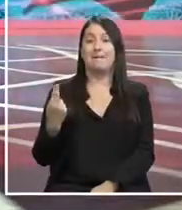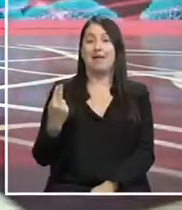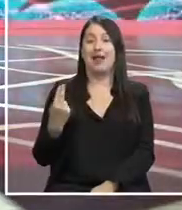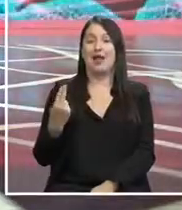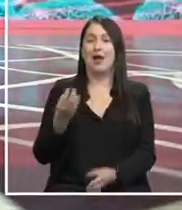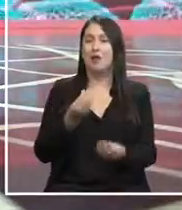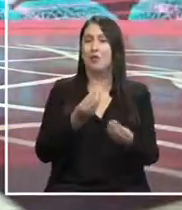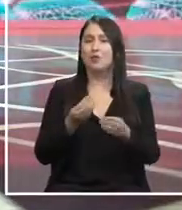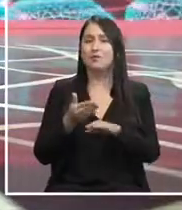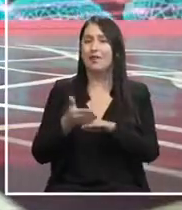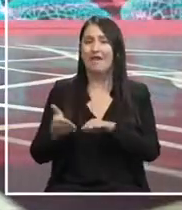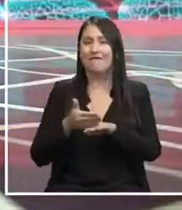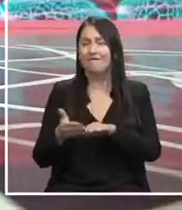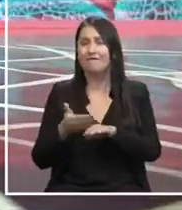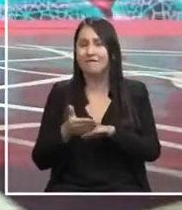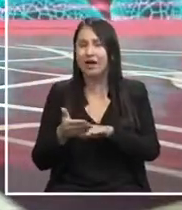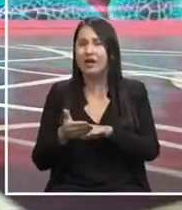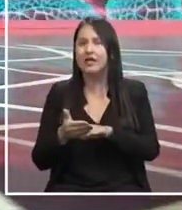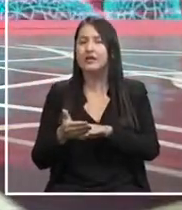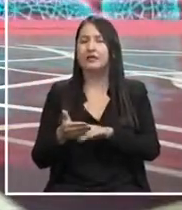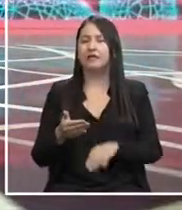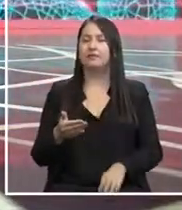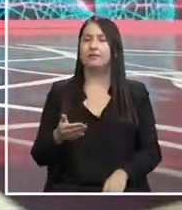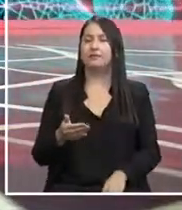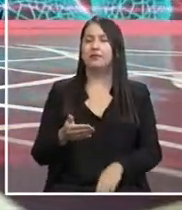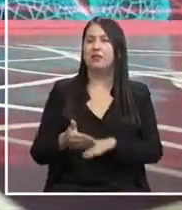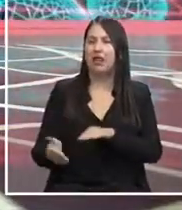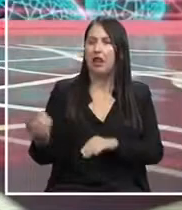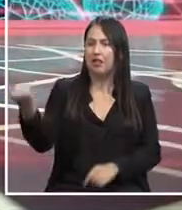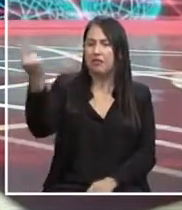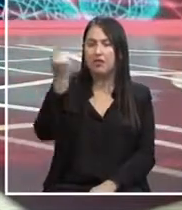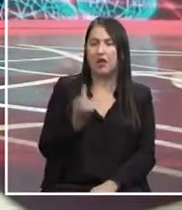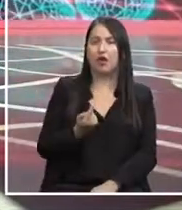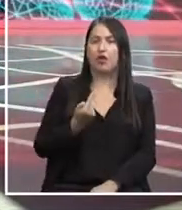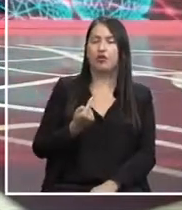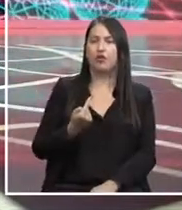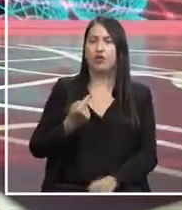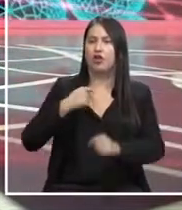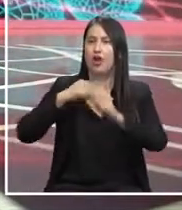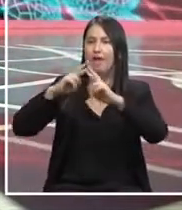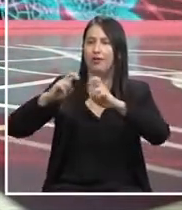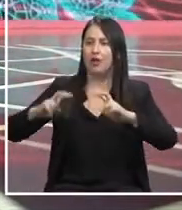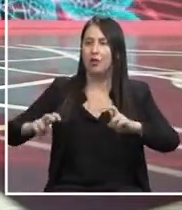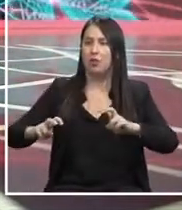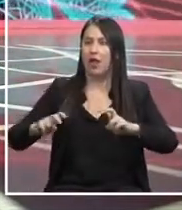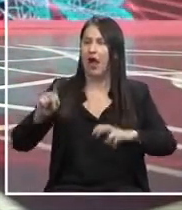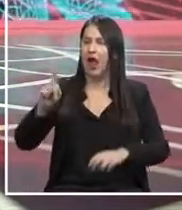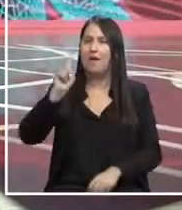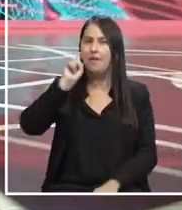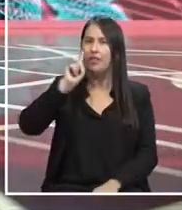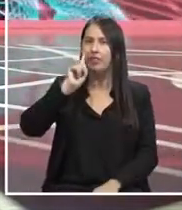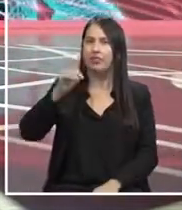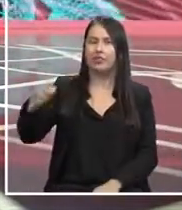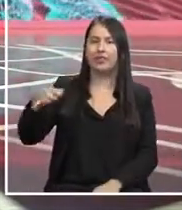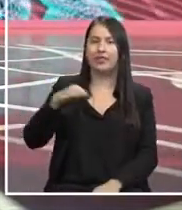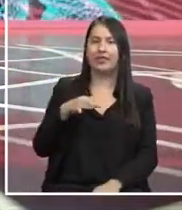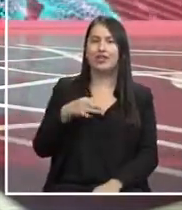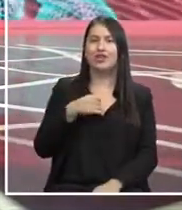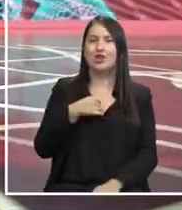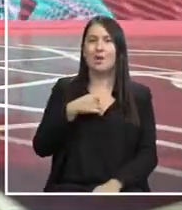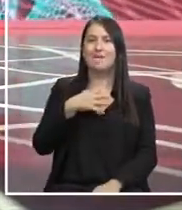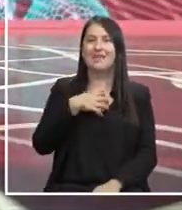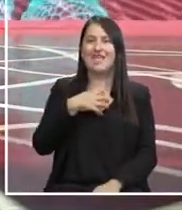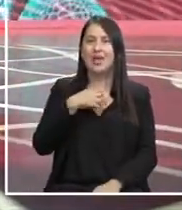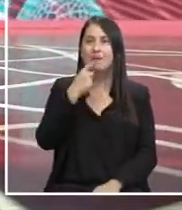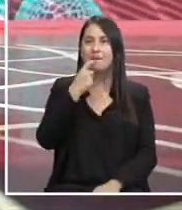veces tarde y tú averiguaste que no estaba efectivamente en la oficina, como te decía, y tú le tienes miedo a preguntar